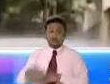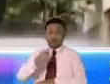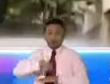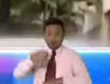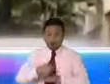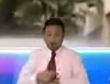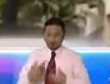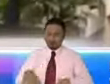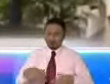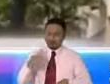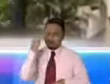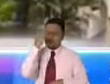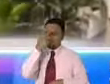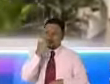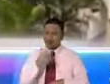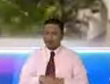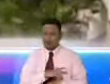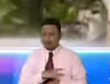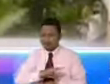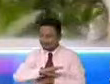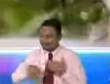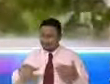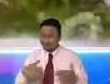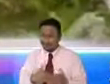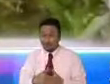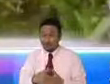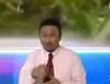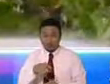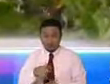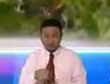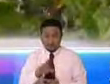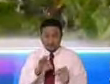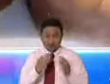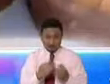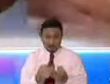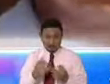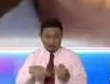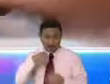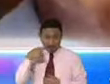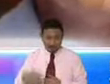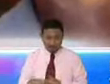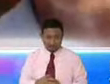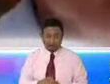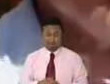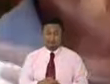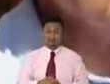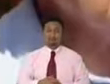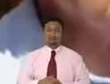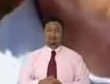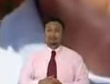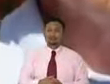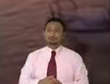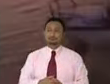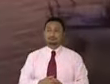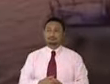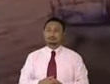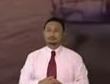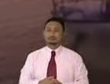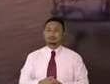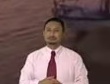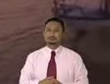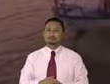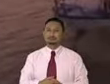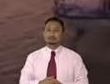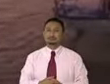a explorar lo que tiene preparado para usted y los suyos. Informó Ítalo Ruiz.